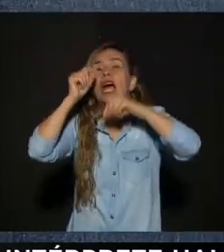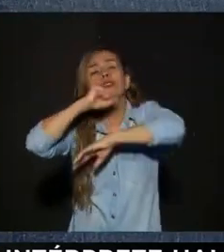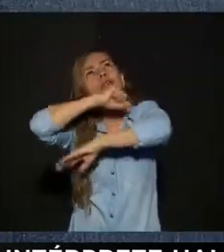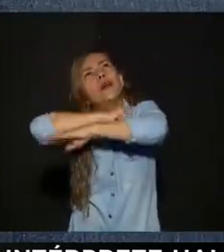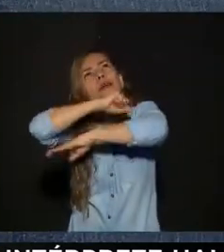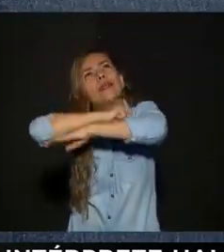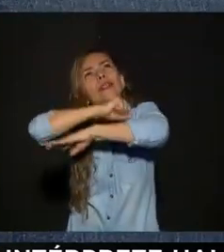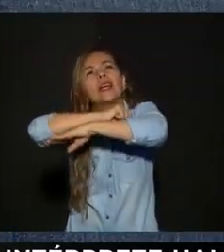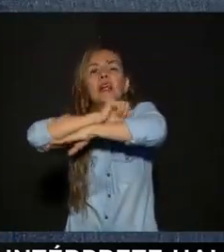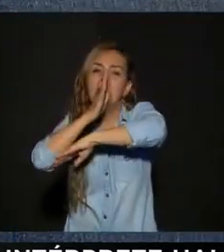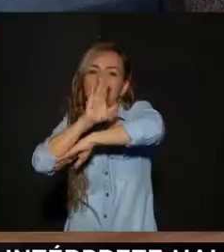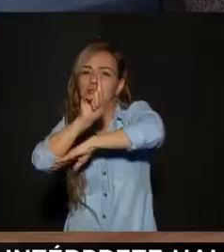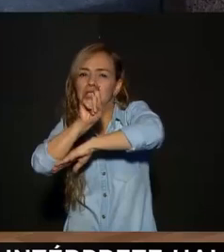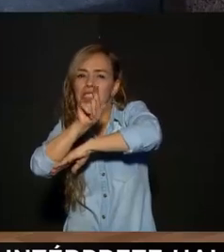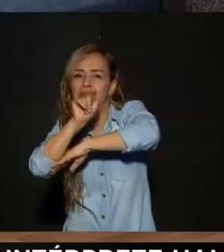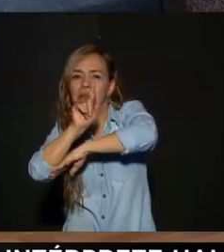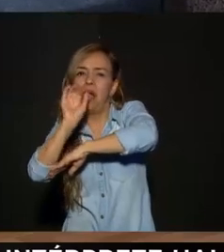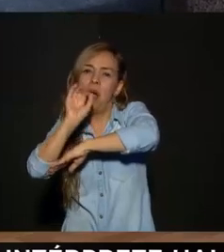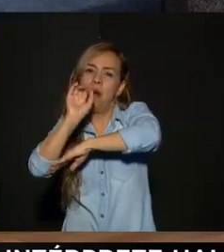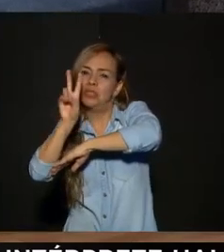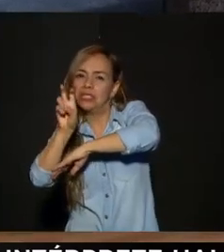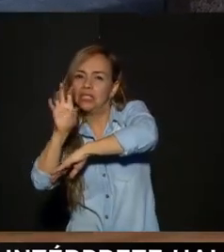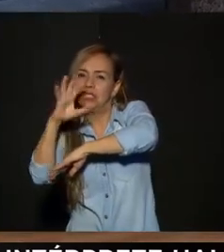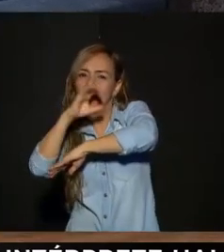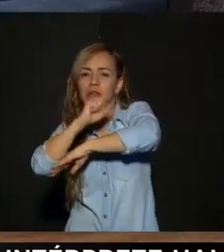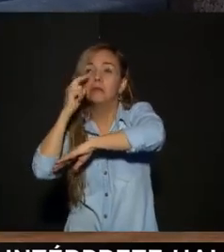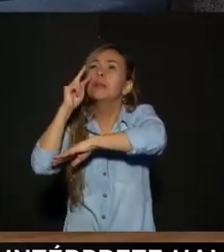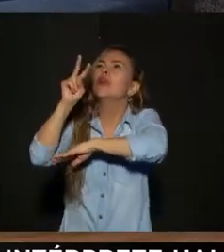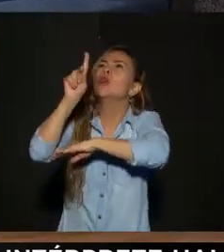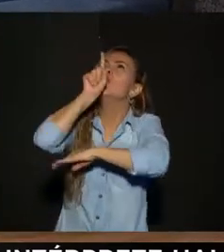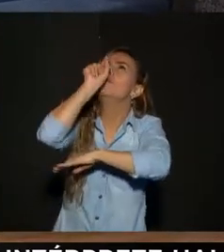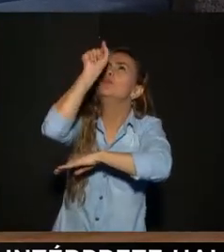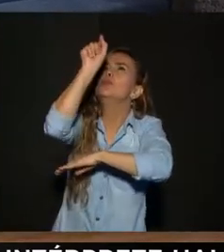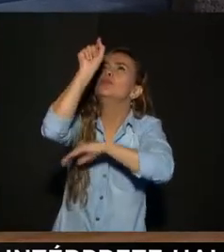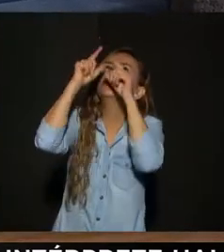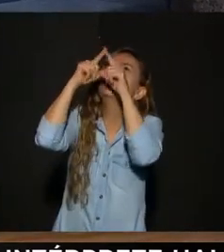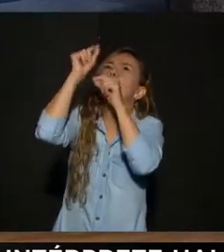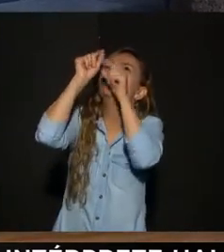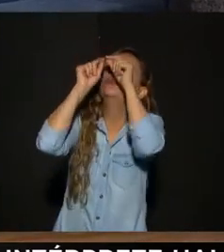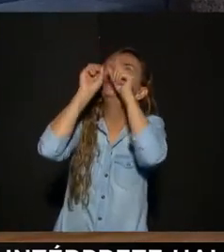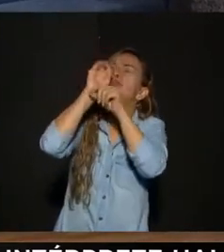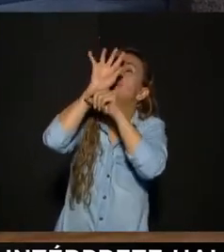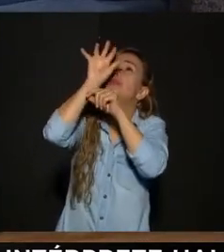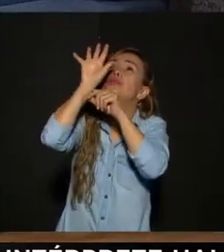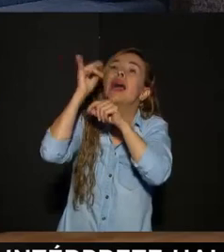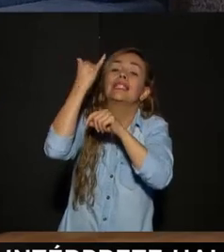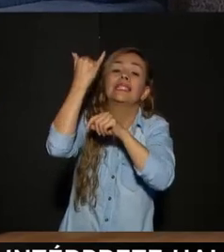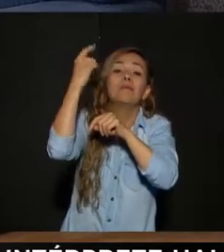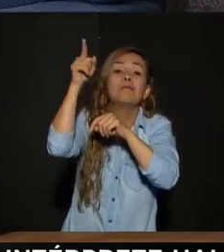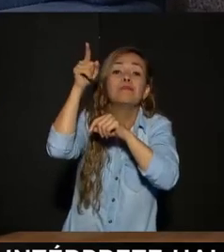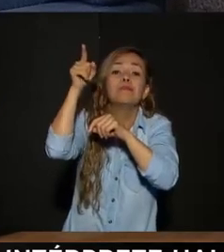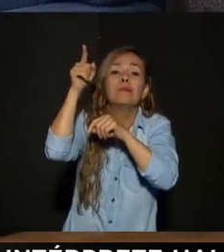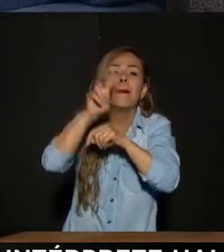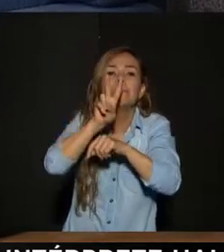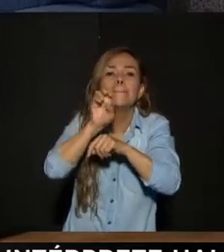a eso de las 6:30, 7, ven un punto brillante. Ese es Venus. son planetas. Son planetas. Eso se